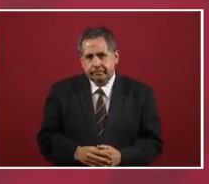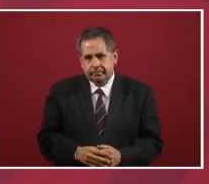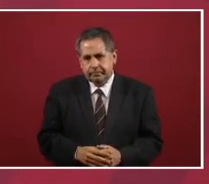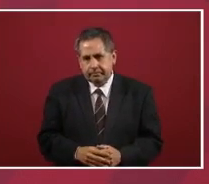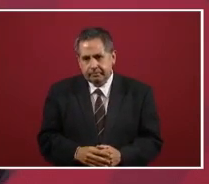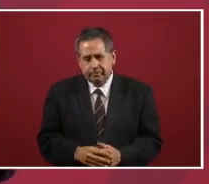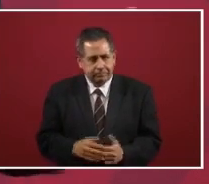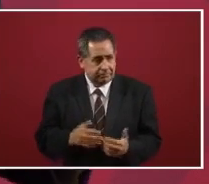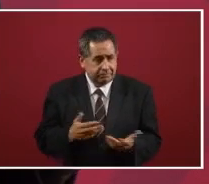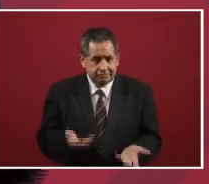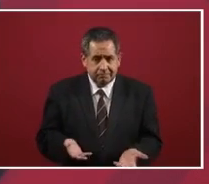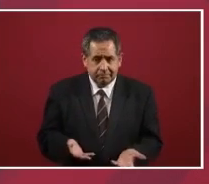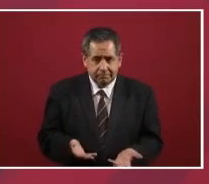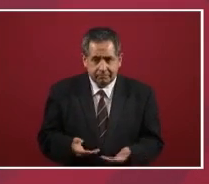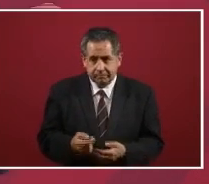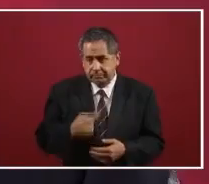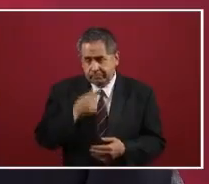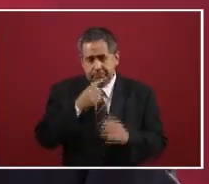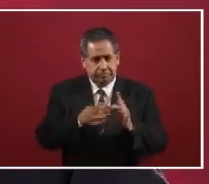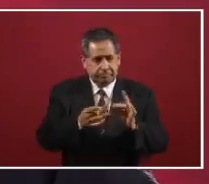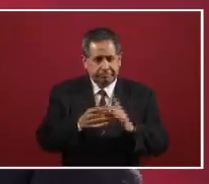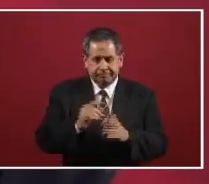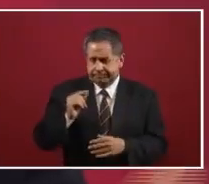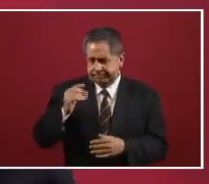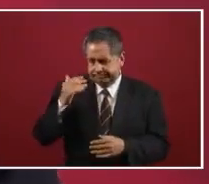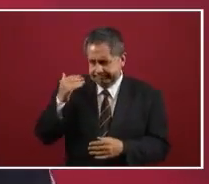les voy a comentar, hace